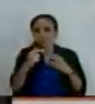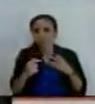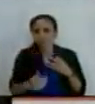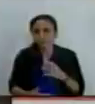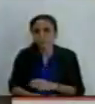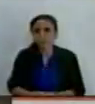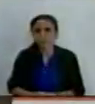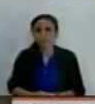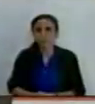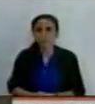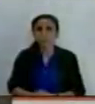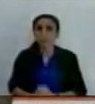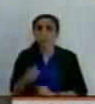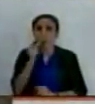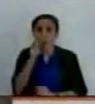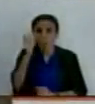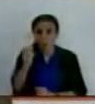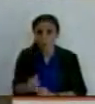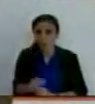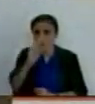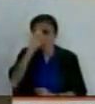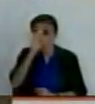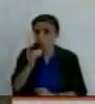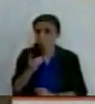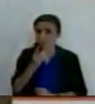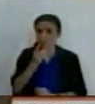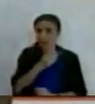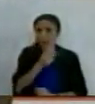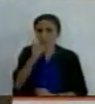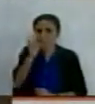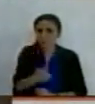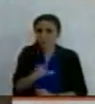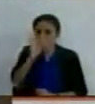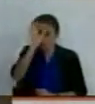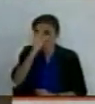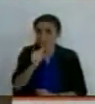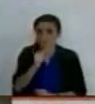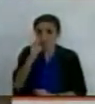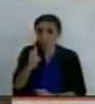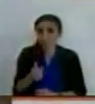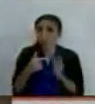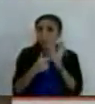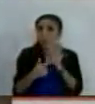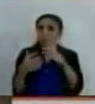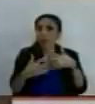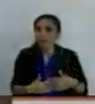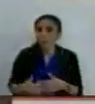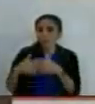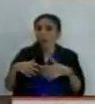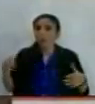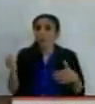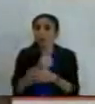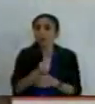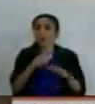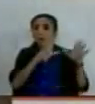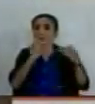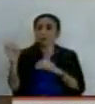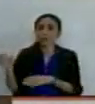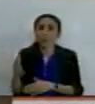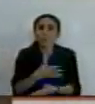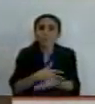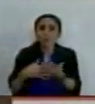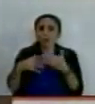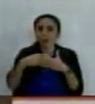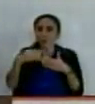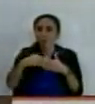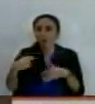El veterano periodista dominicano, que nadie sabe quién es, revela que el gobierno de Estados Unidos incauta 800 millones de dólares y